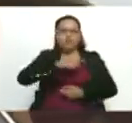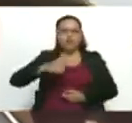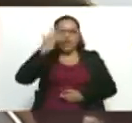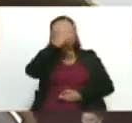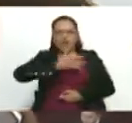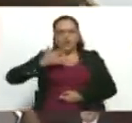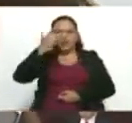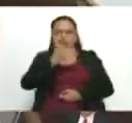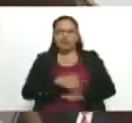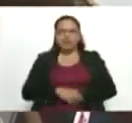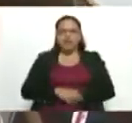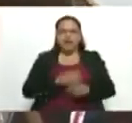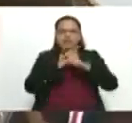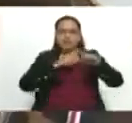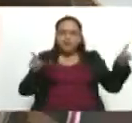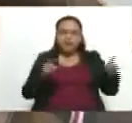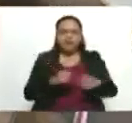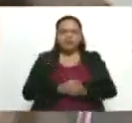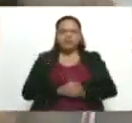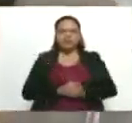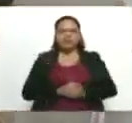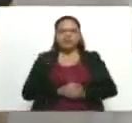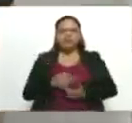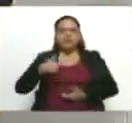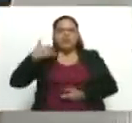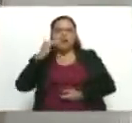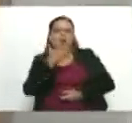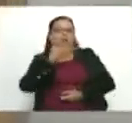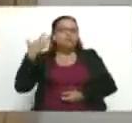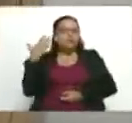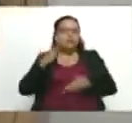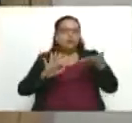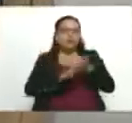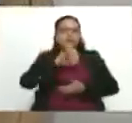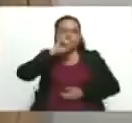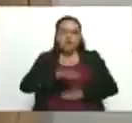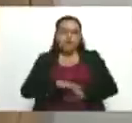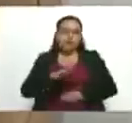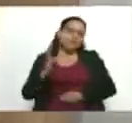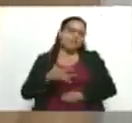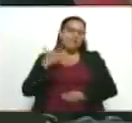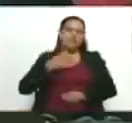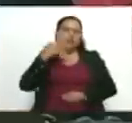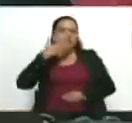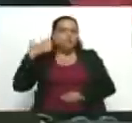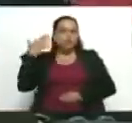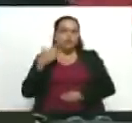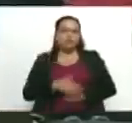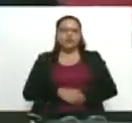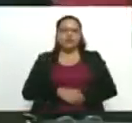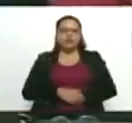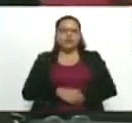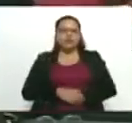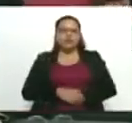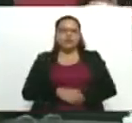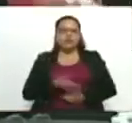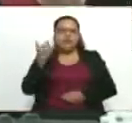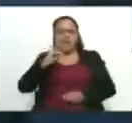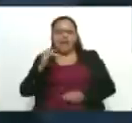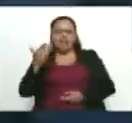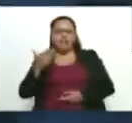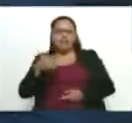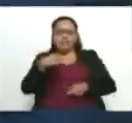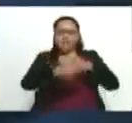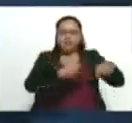Por el contrario, me enorgullezco de mi historia, me siento orgulloso de descender de Simón